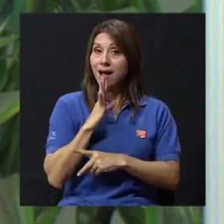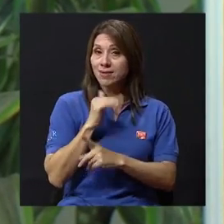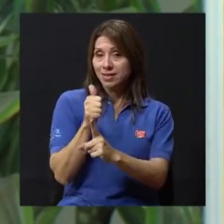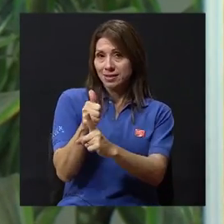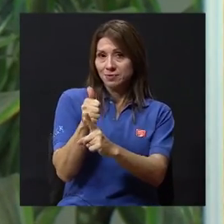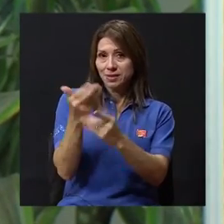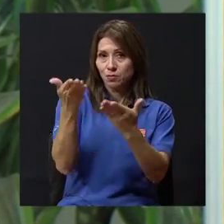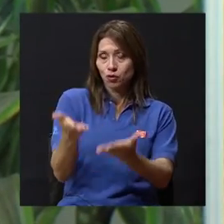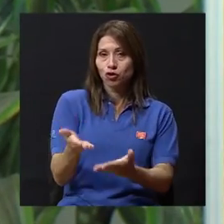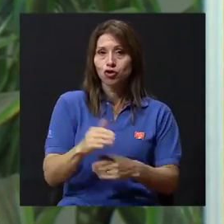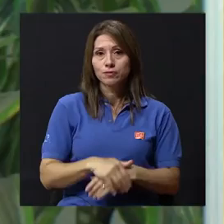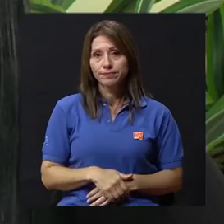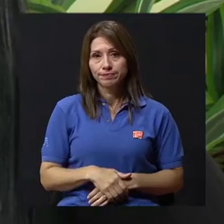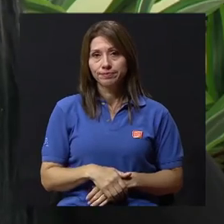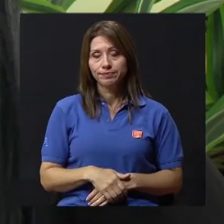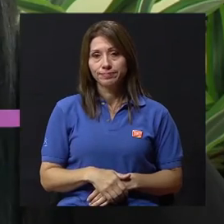mismos.